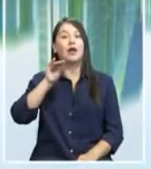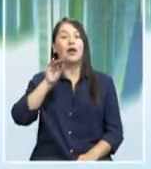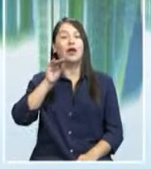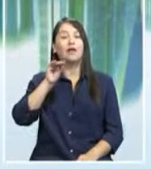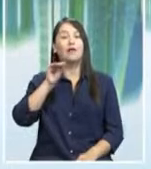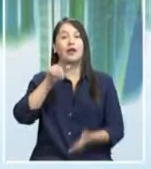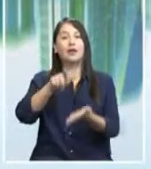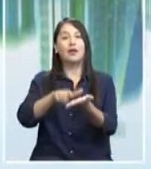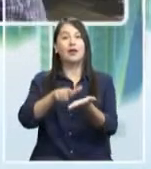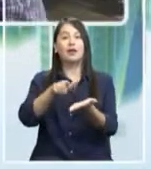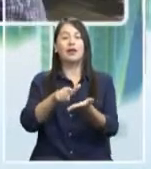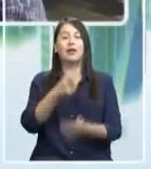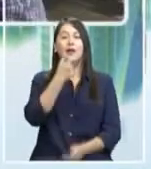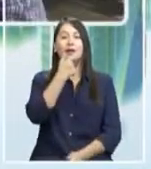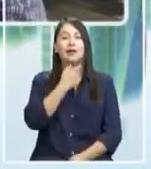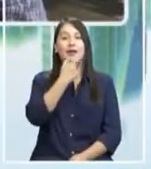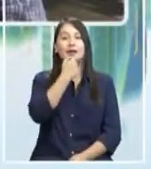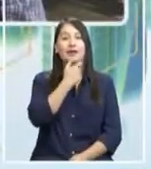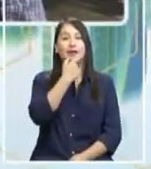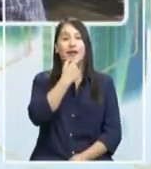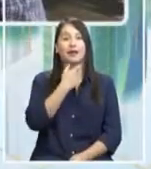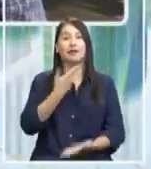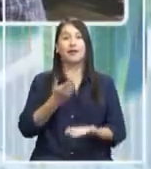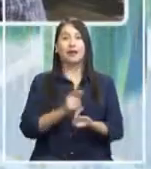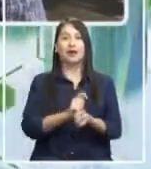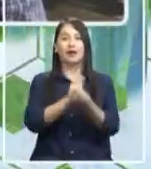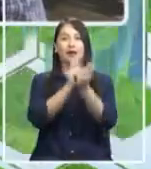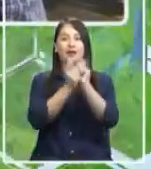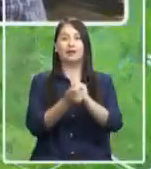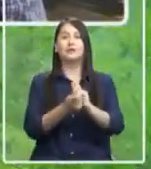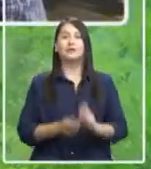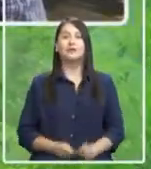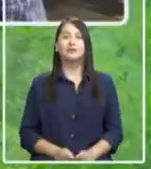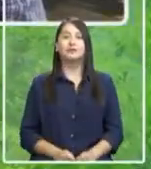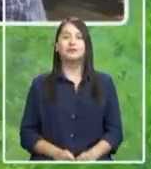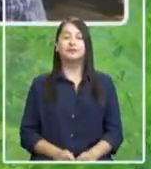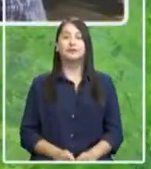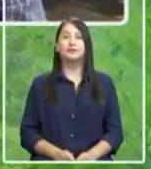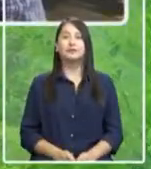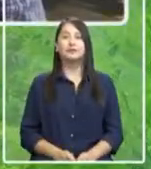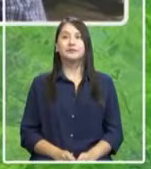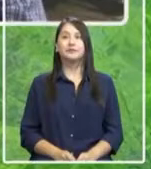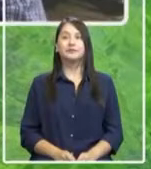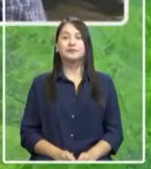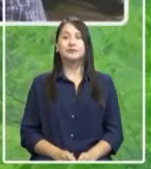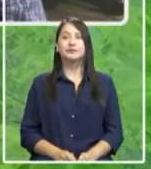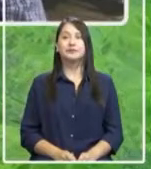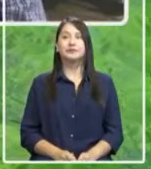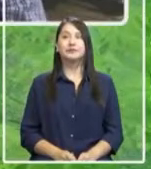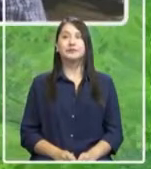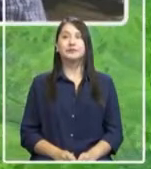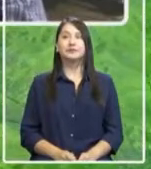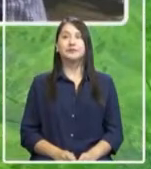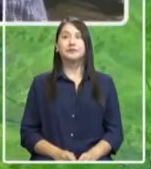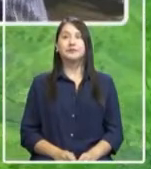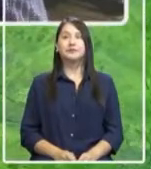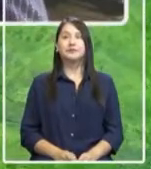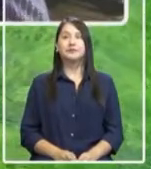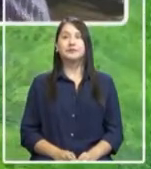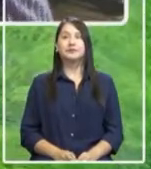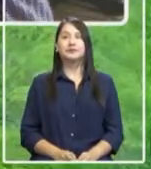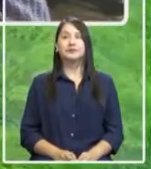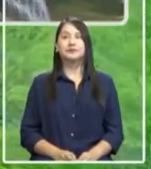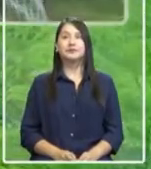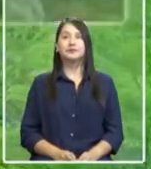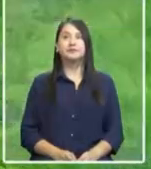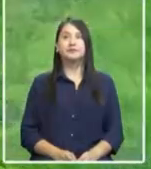us. We are so expected about your words. Thank you. Thank you. Thank you. Delighted to be with you.